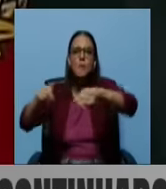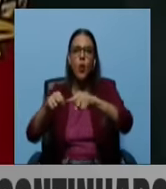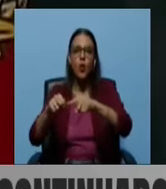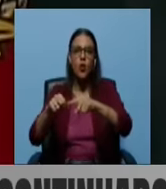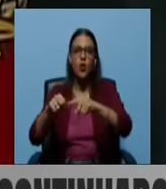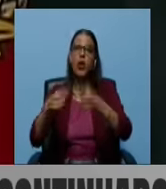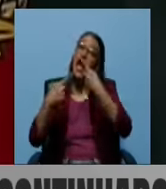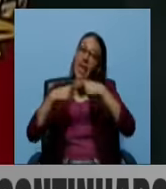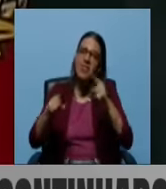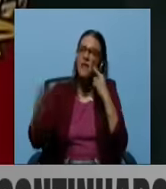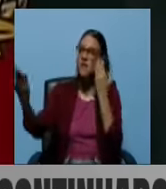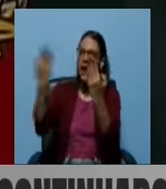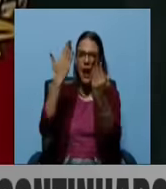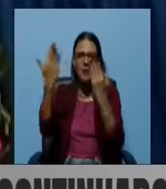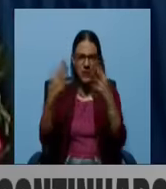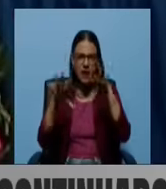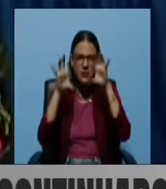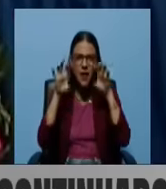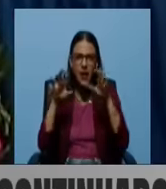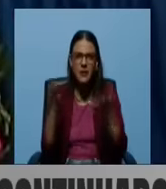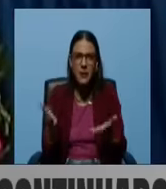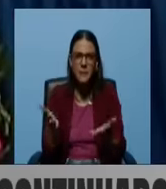Es distinto, ¿eh?